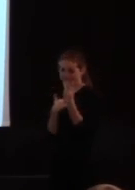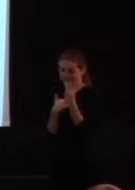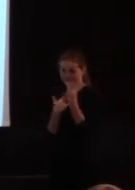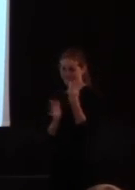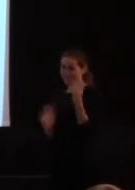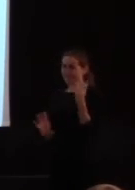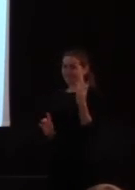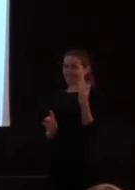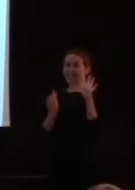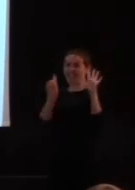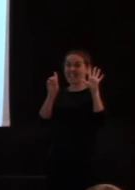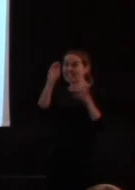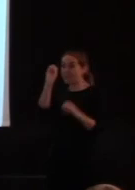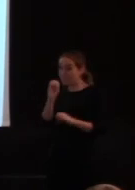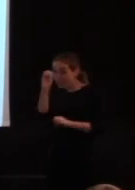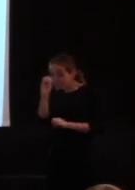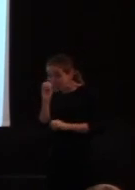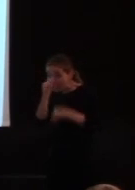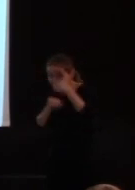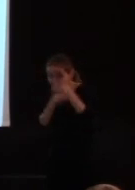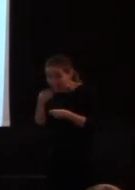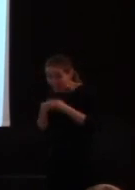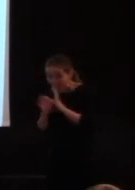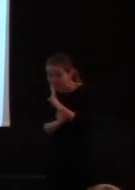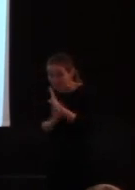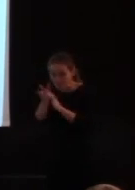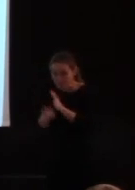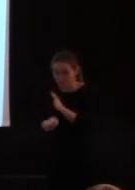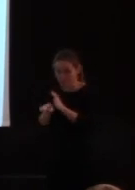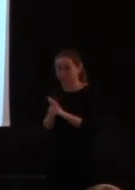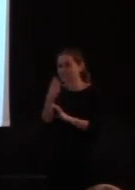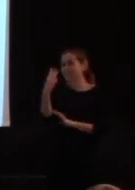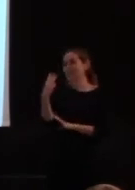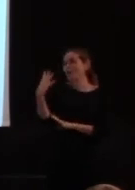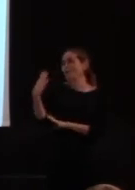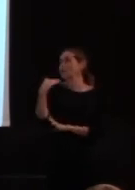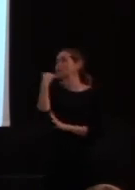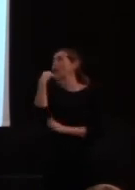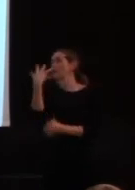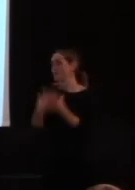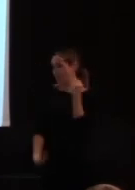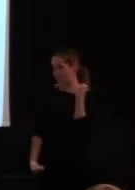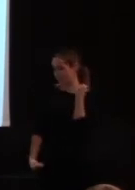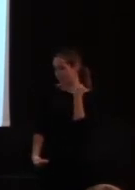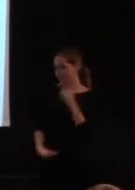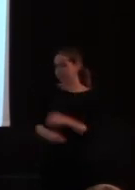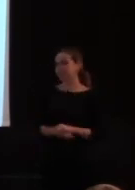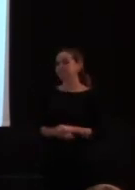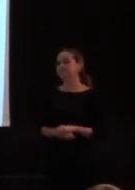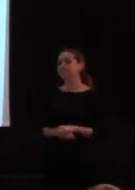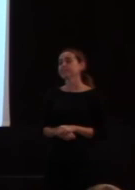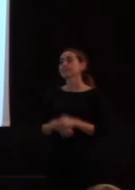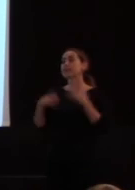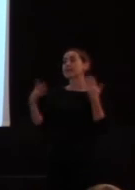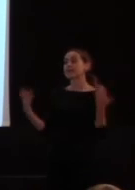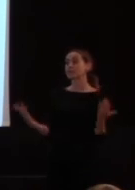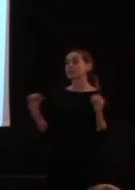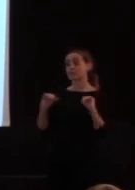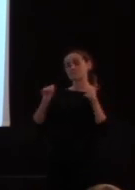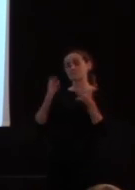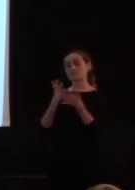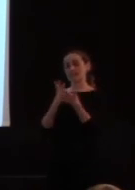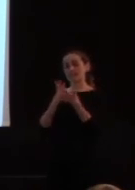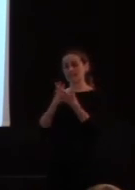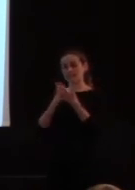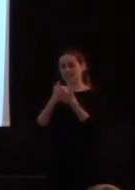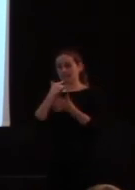no lo he conseguido nunca. Siempre hay dos o tres o cuatro que les han pasado cosas. Pues ahora está. Entonces empiezo la clase diciendo,